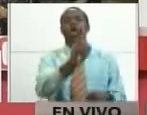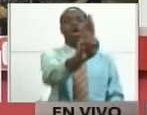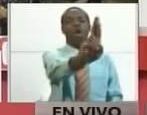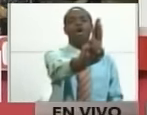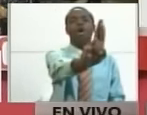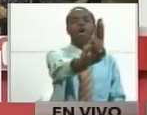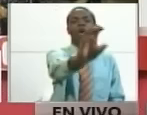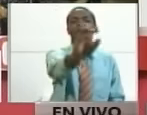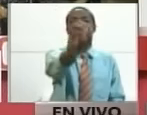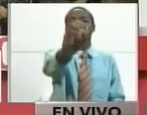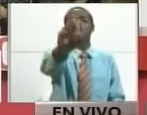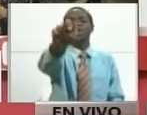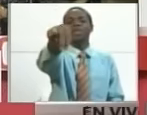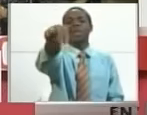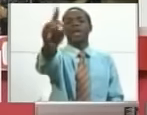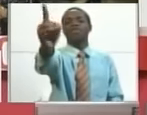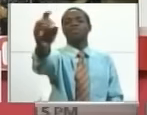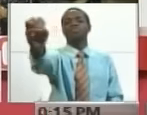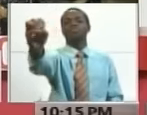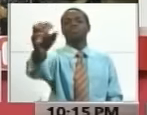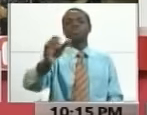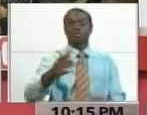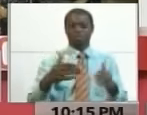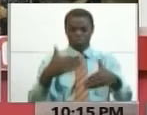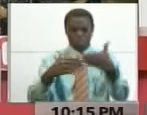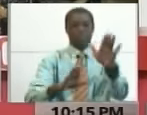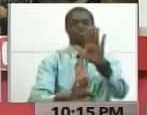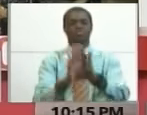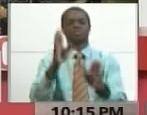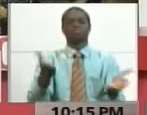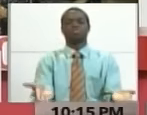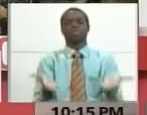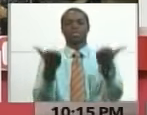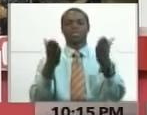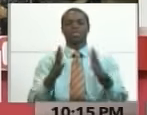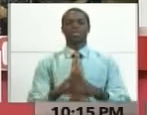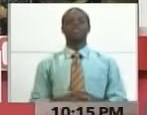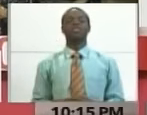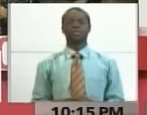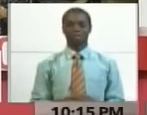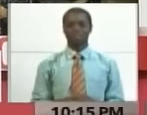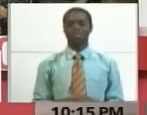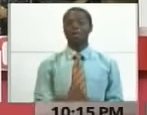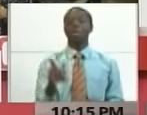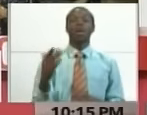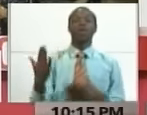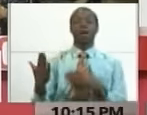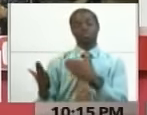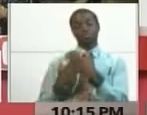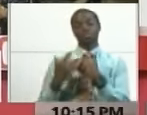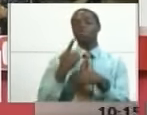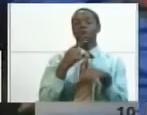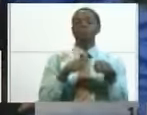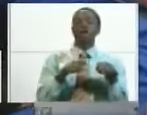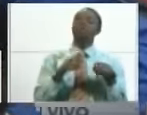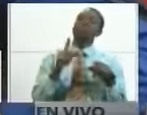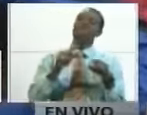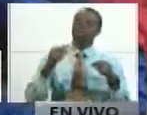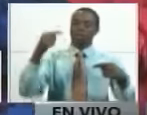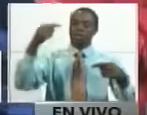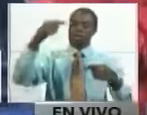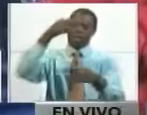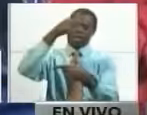camarada? Víctor Clar, presidente. Víctor Clar me corrigió. Ah,